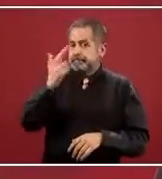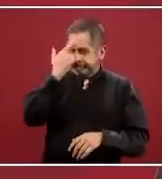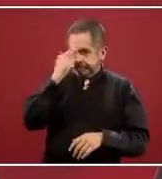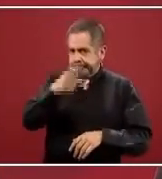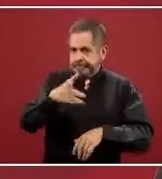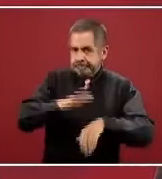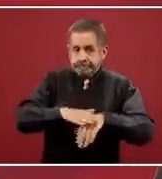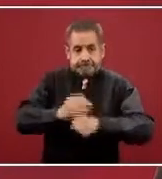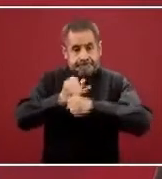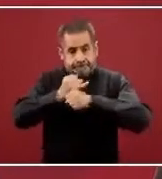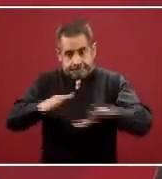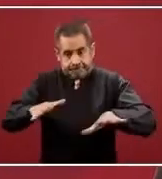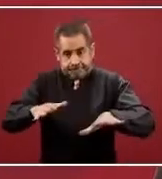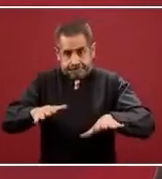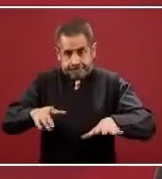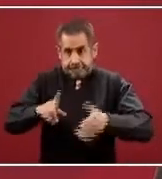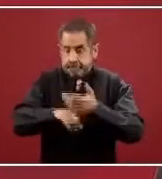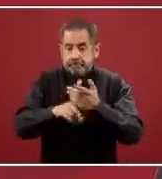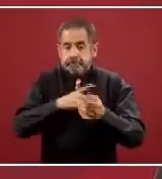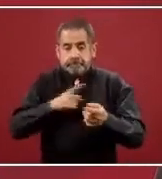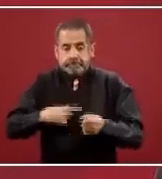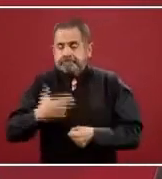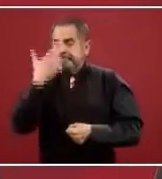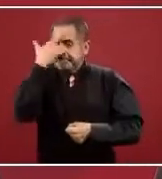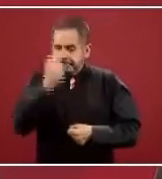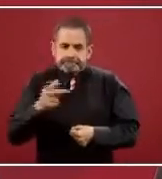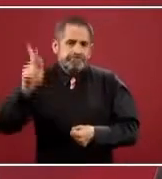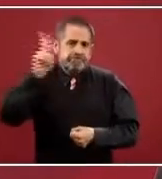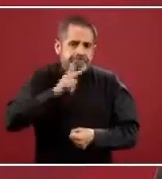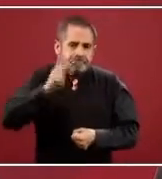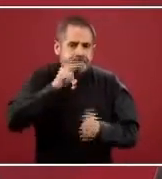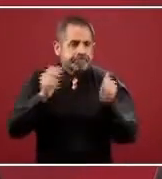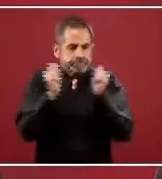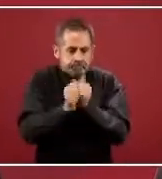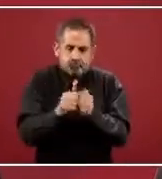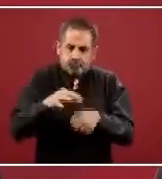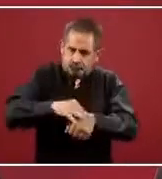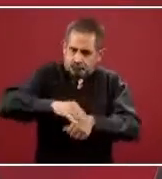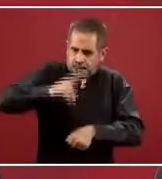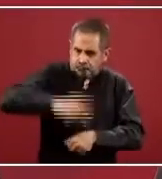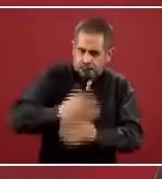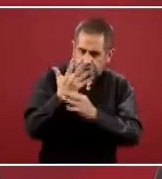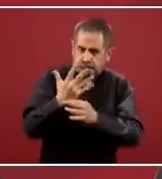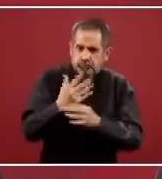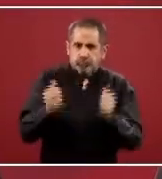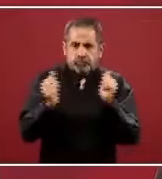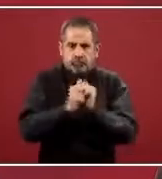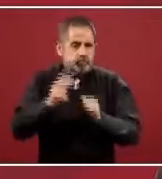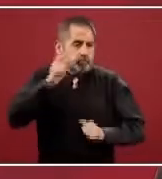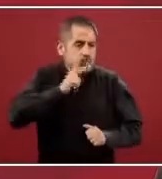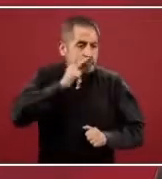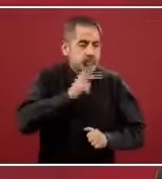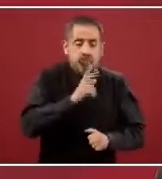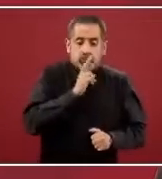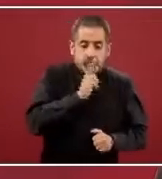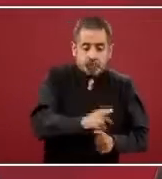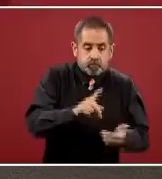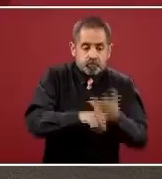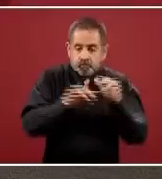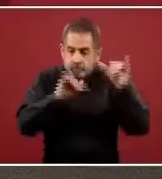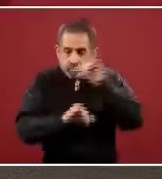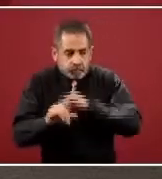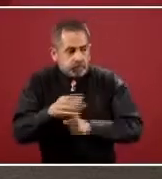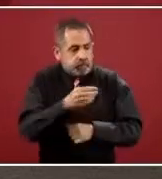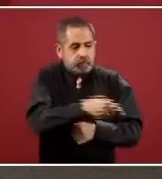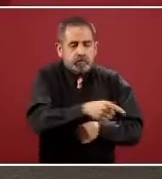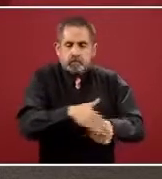la información tiene que estar sustentada en la investigación, es decir, contar con la evidencia del resultado del laboratorio,